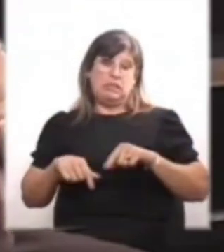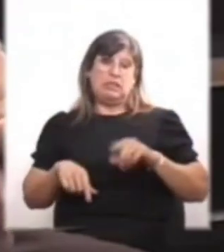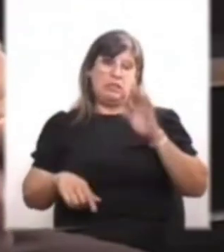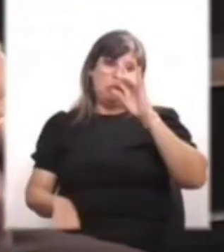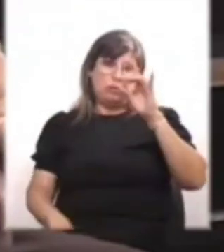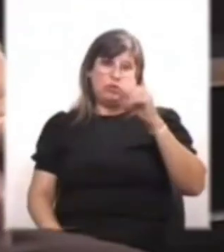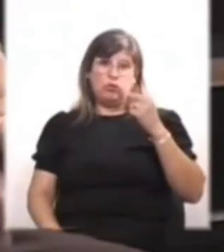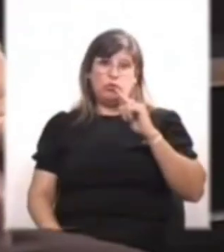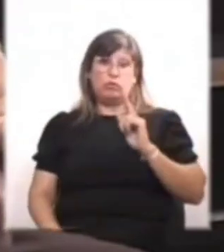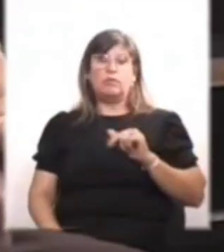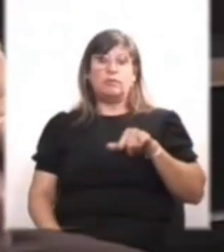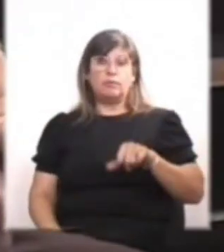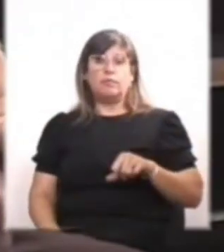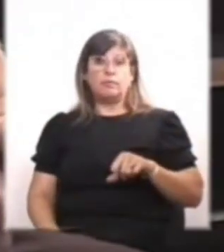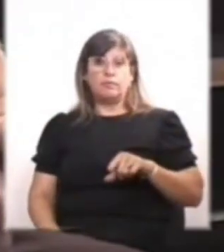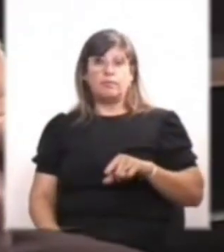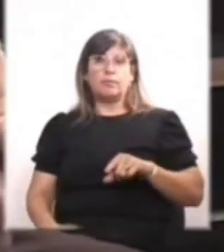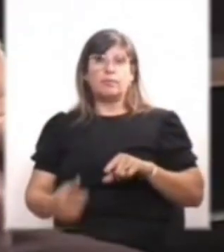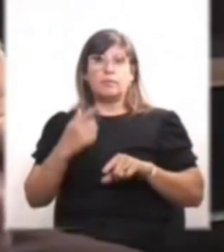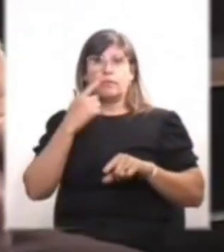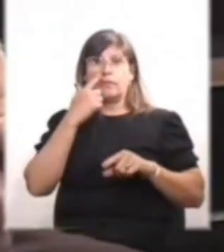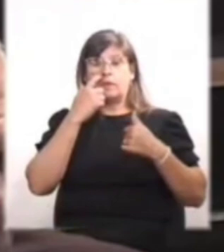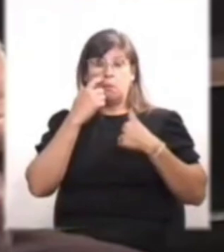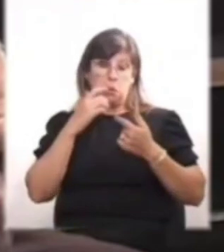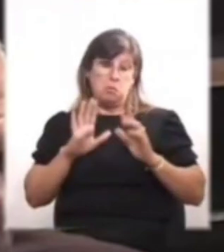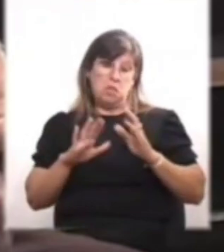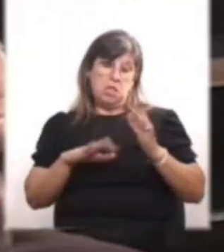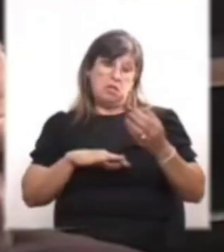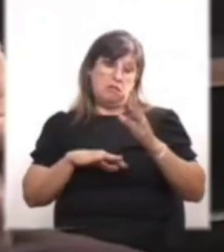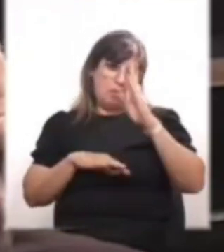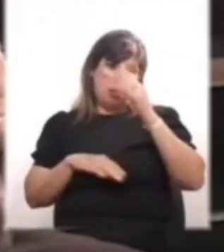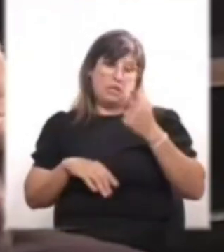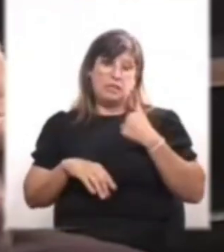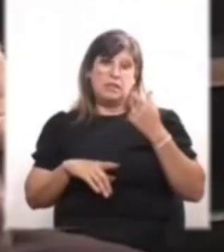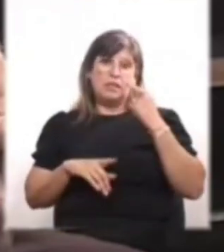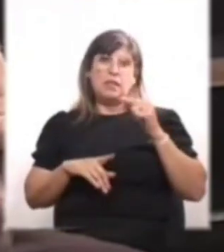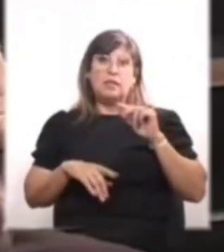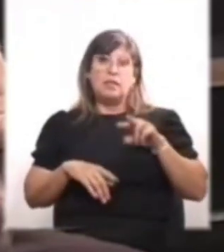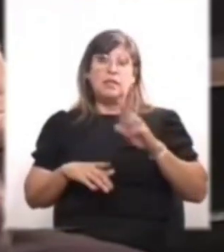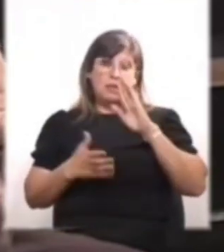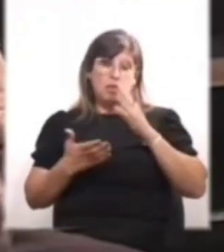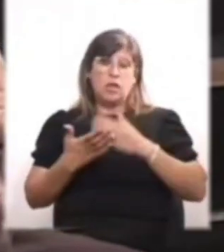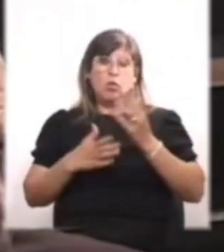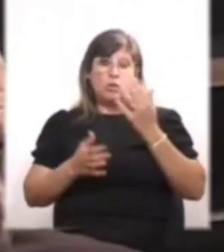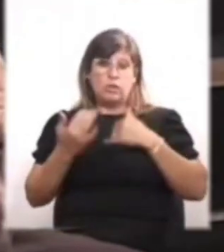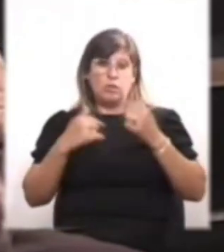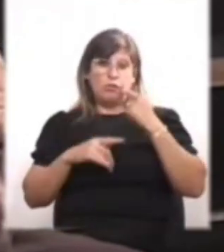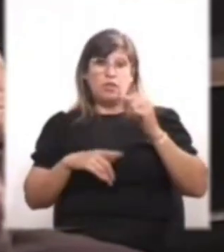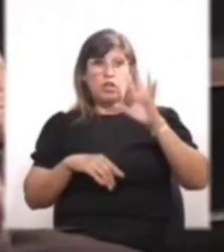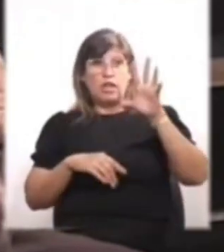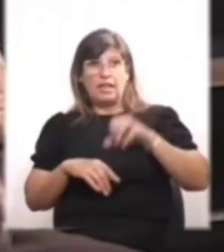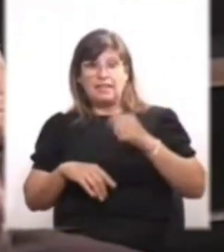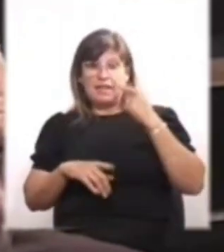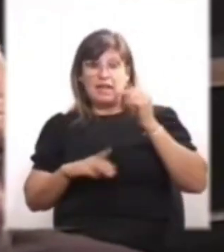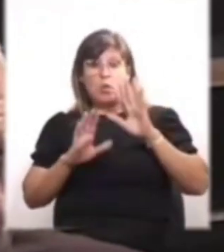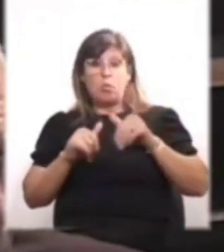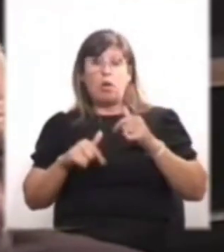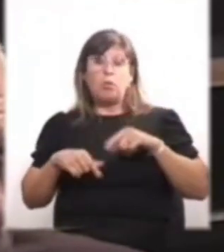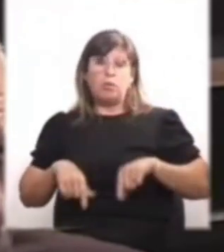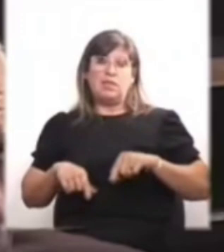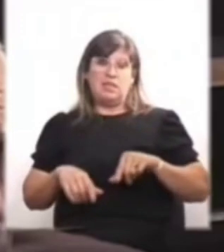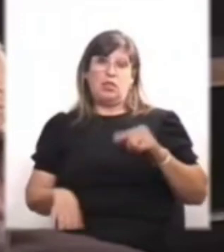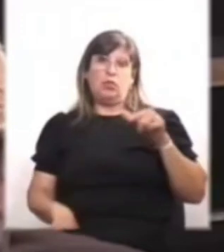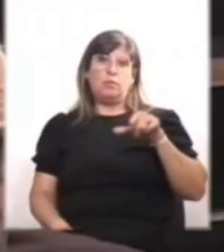nos da una enseñanza, no sé, para mí fue una enseñanza. Y para abordar este punto deberíamos observar la última información que traje, que está sacada del propio